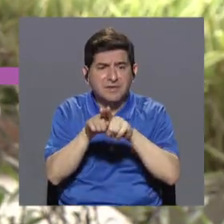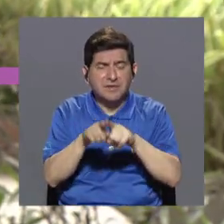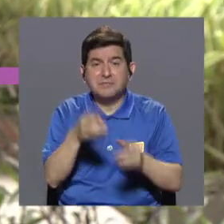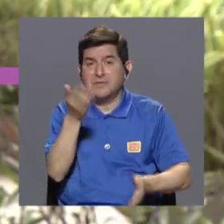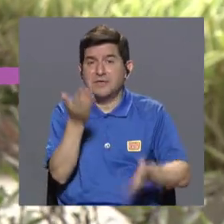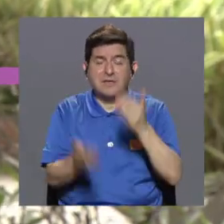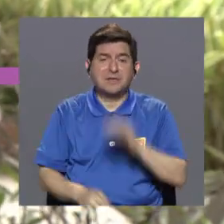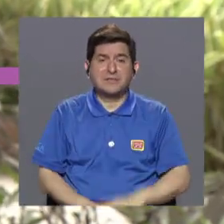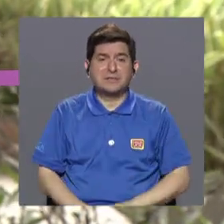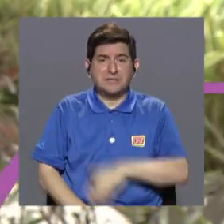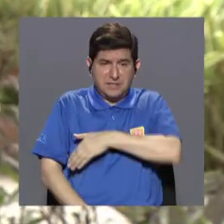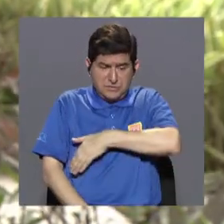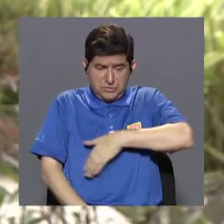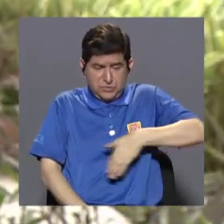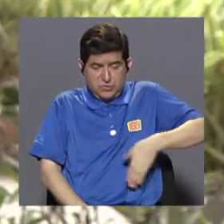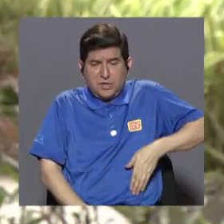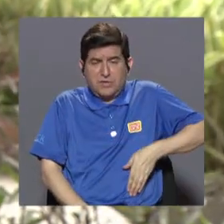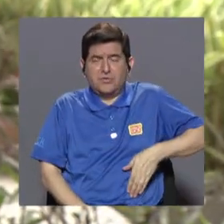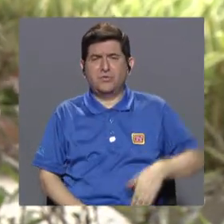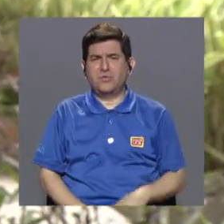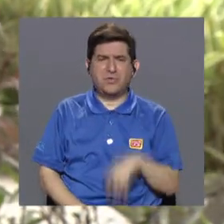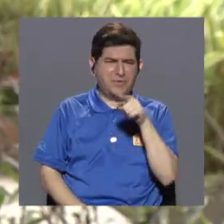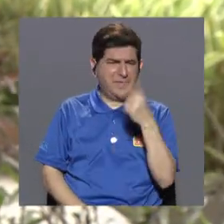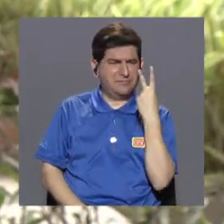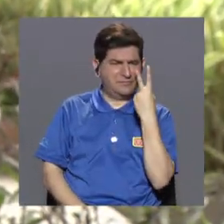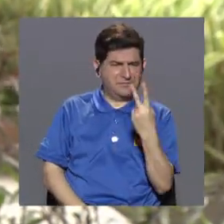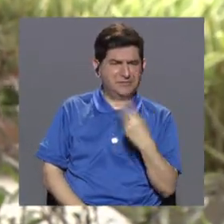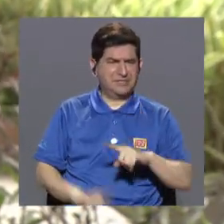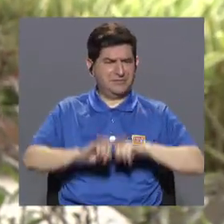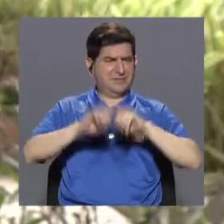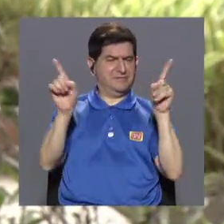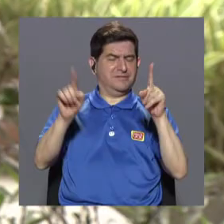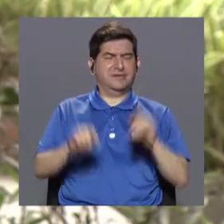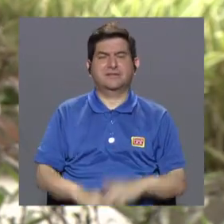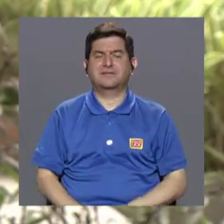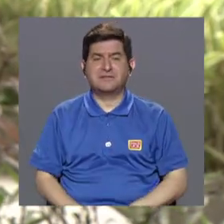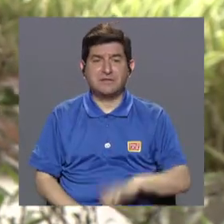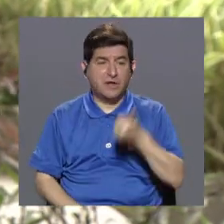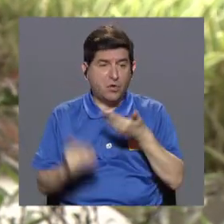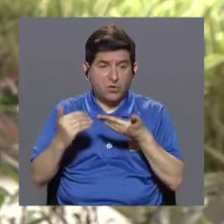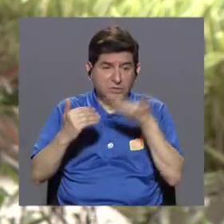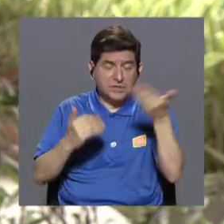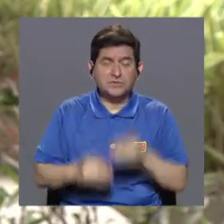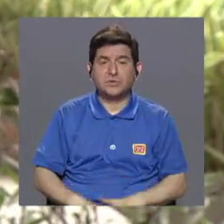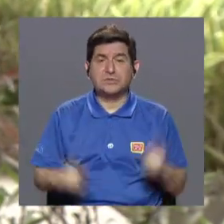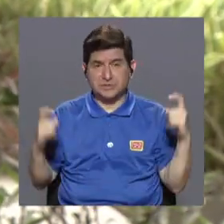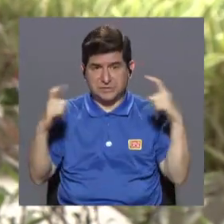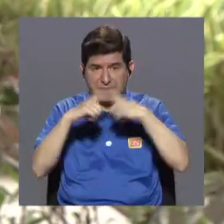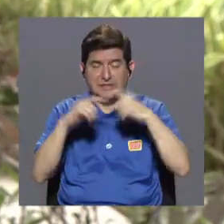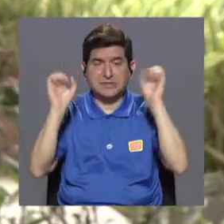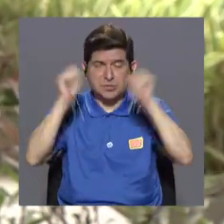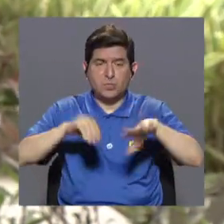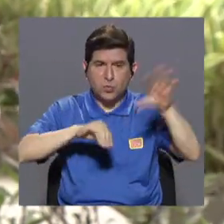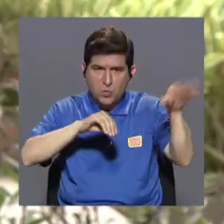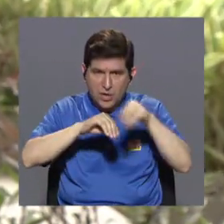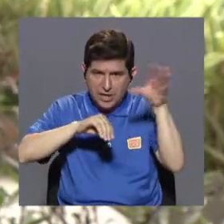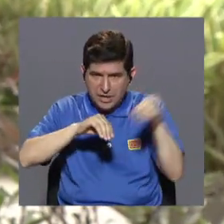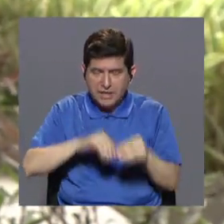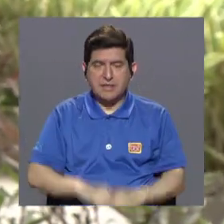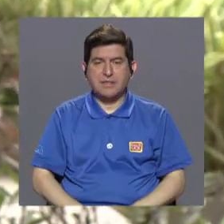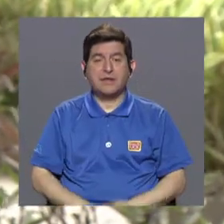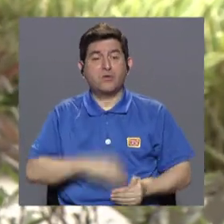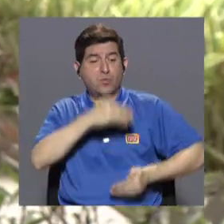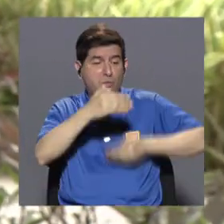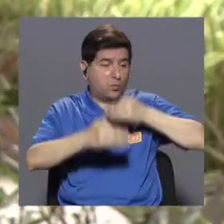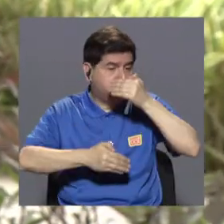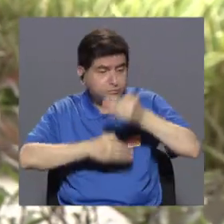incluso abdomen distendido, ¿verdad? Hay un montón de otras complicaciones que se pueden ir dando como una bola de nieve